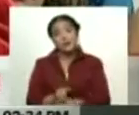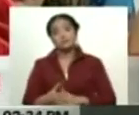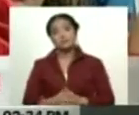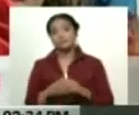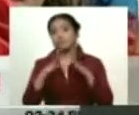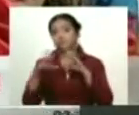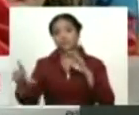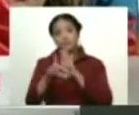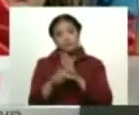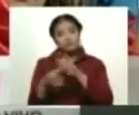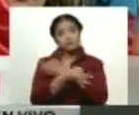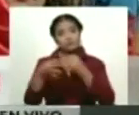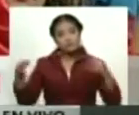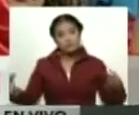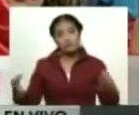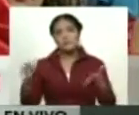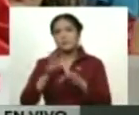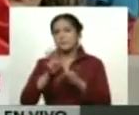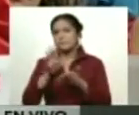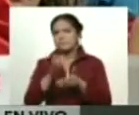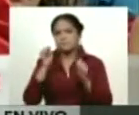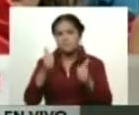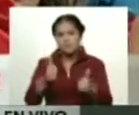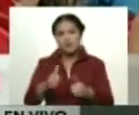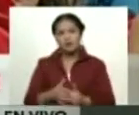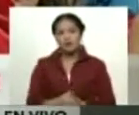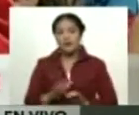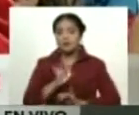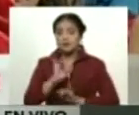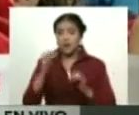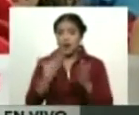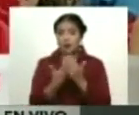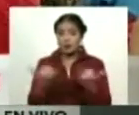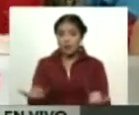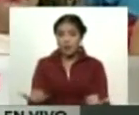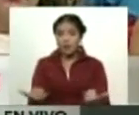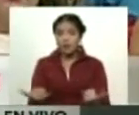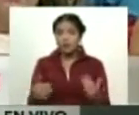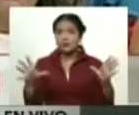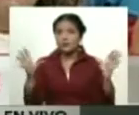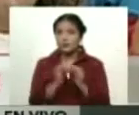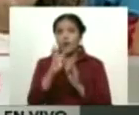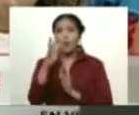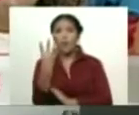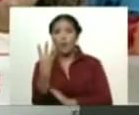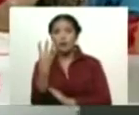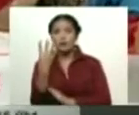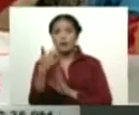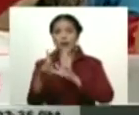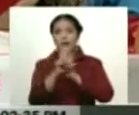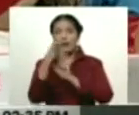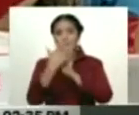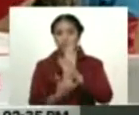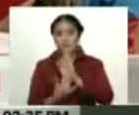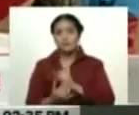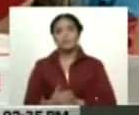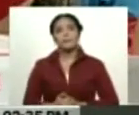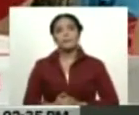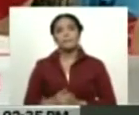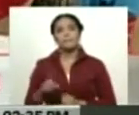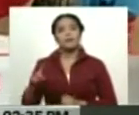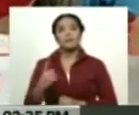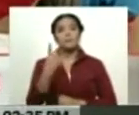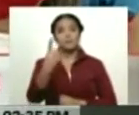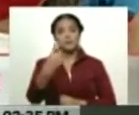legislatura muy activa. Ya hemos tenido con esta es la cuarta legislatura. La